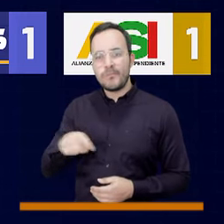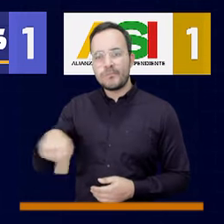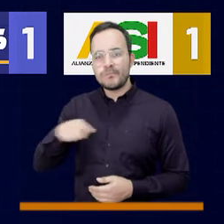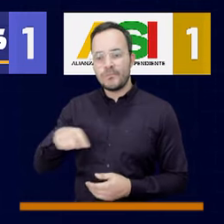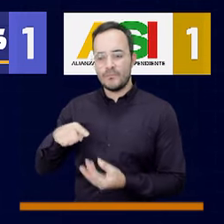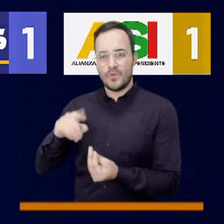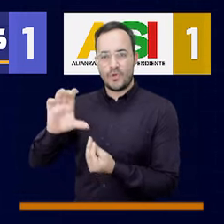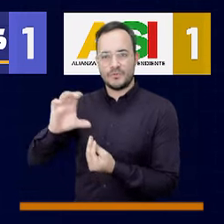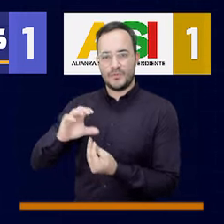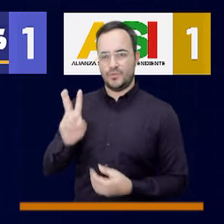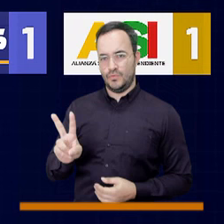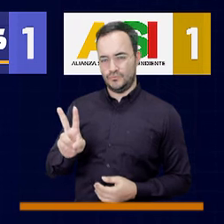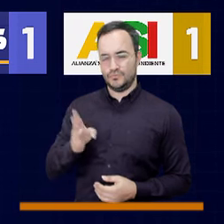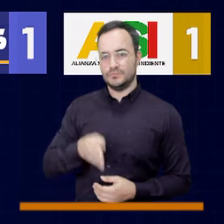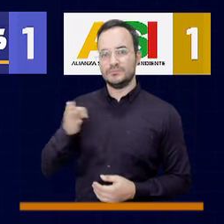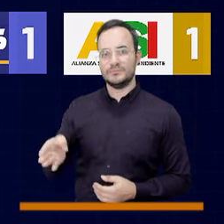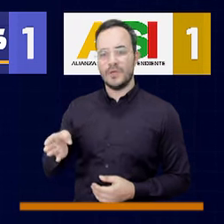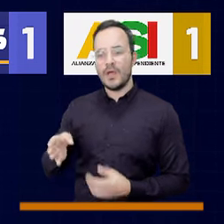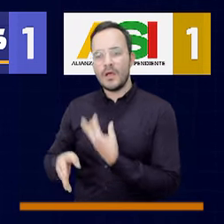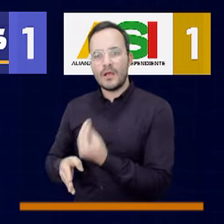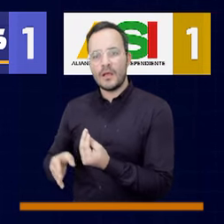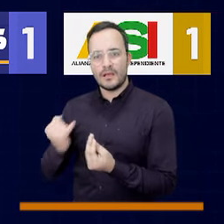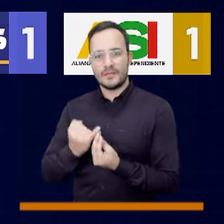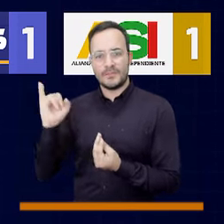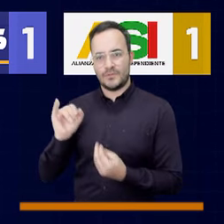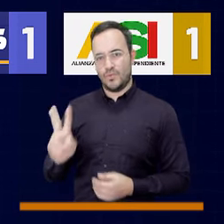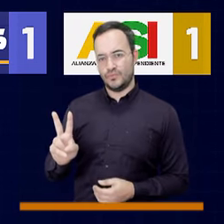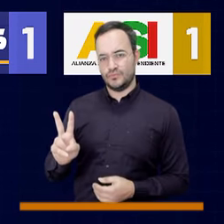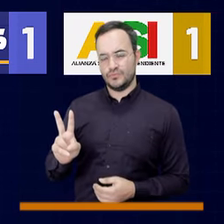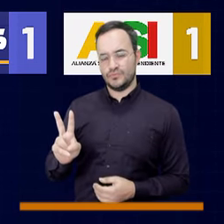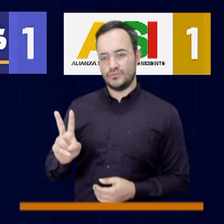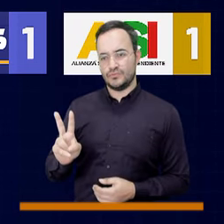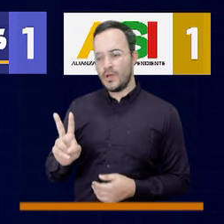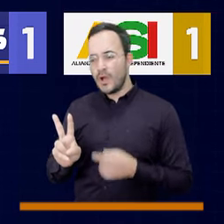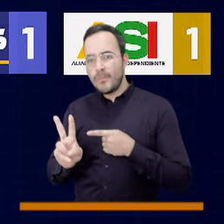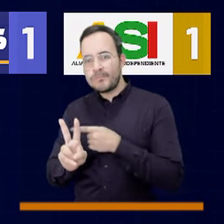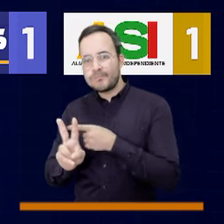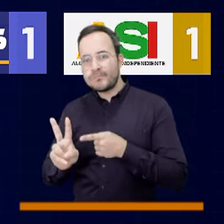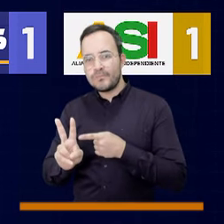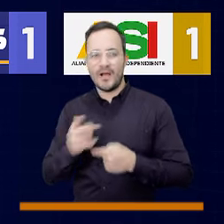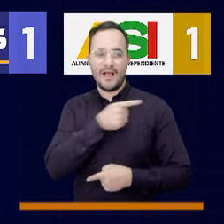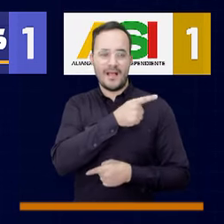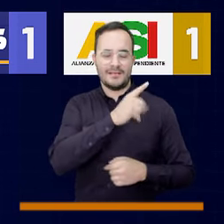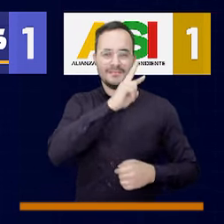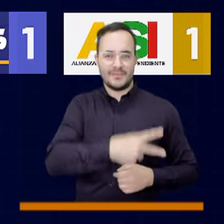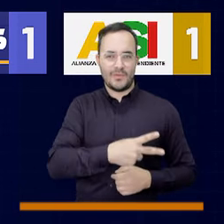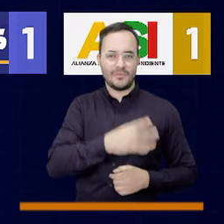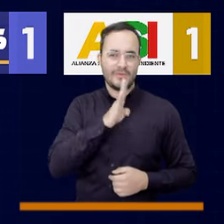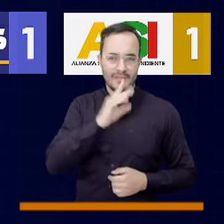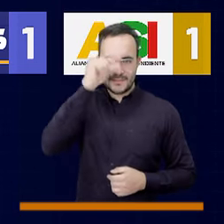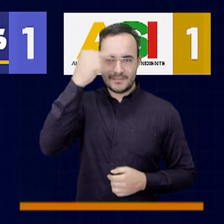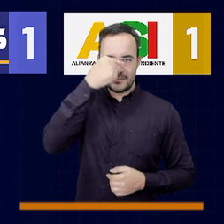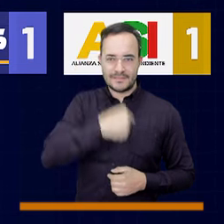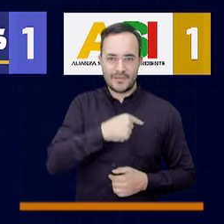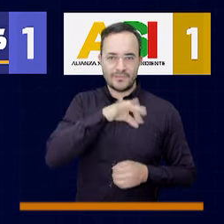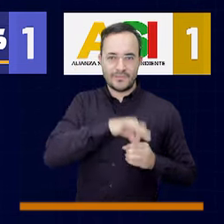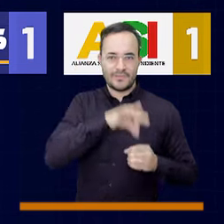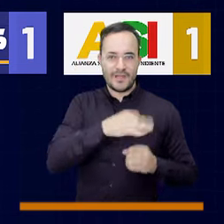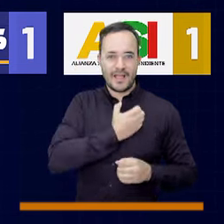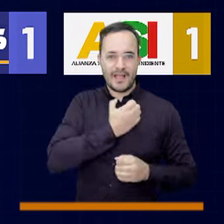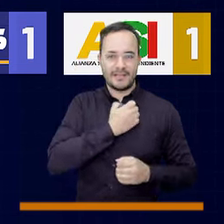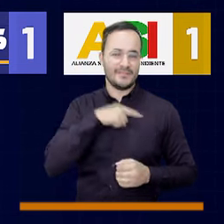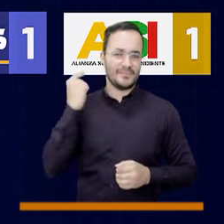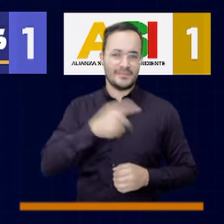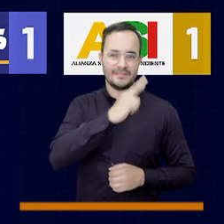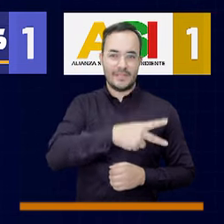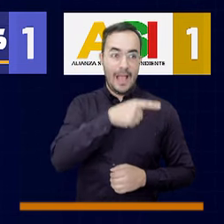Democrático. 2 para el Partido Conservador. 2 puestos para independientes. Uno de esos escaños será para Juan Carlos Upegui,